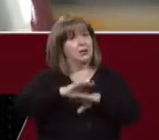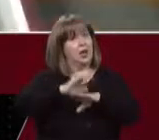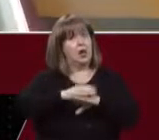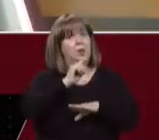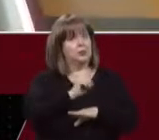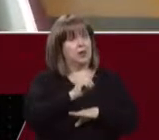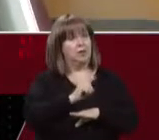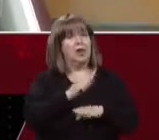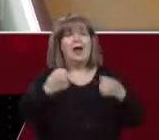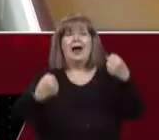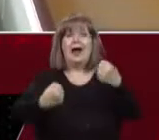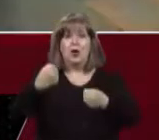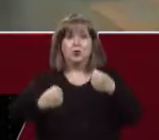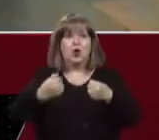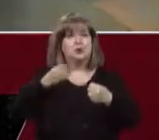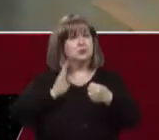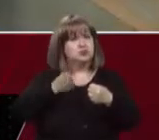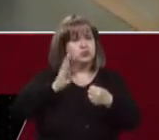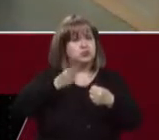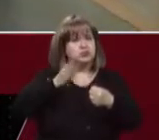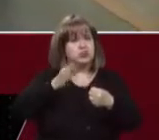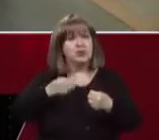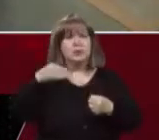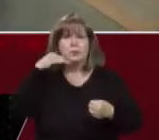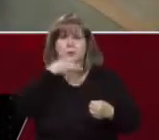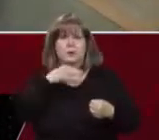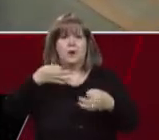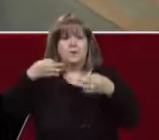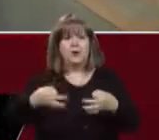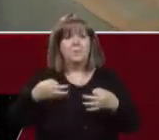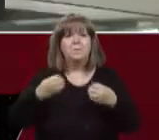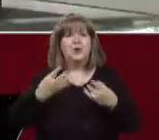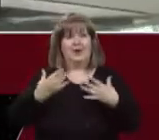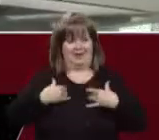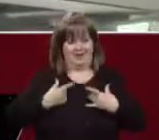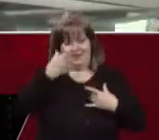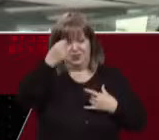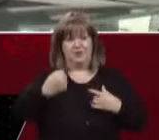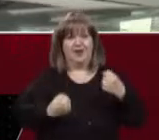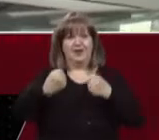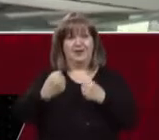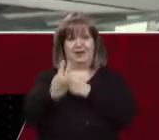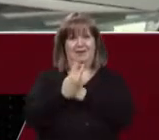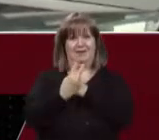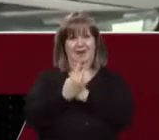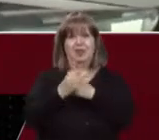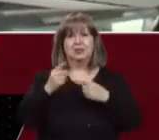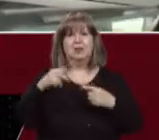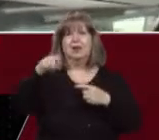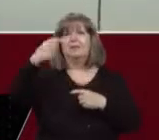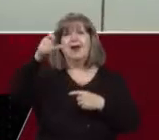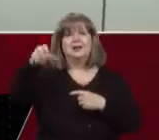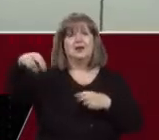acto. El vehículo, si va a circular en la vía pública, tiene que estar en condiciones, no tan solo para resguardar la integridad física de cada uno, sino para resguardar la vida de los